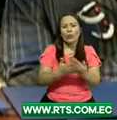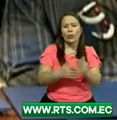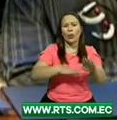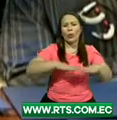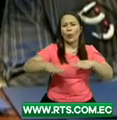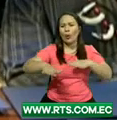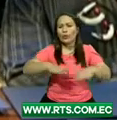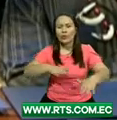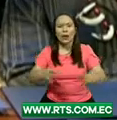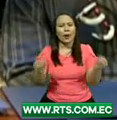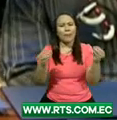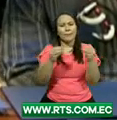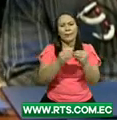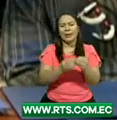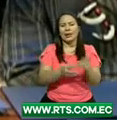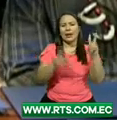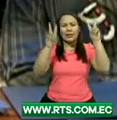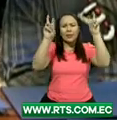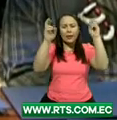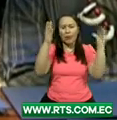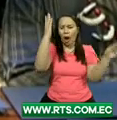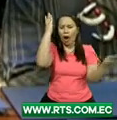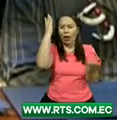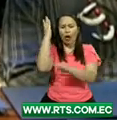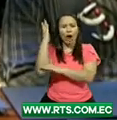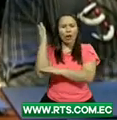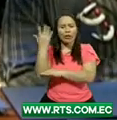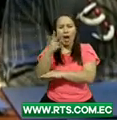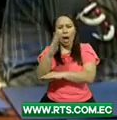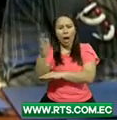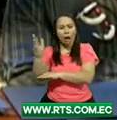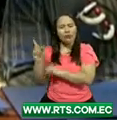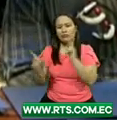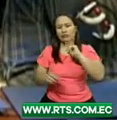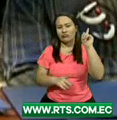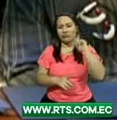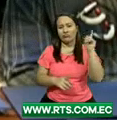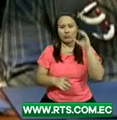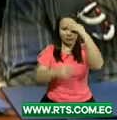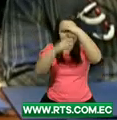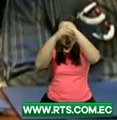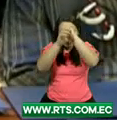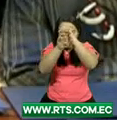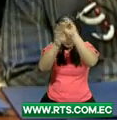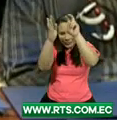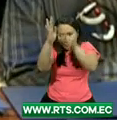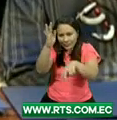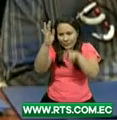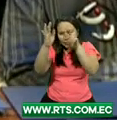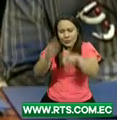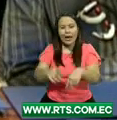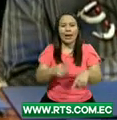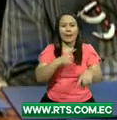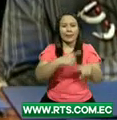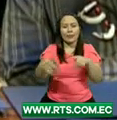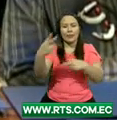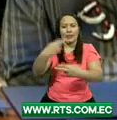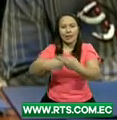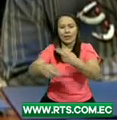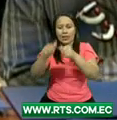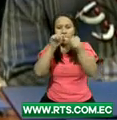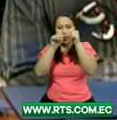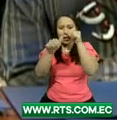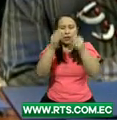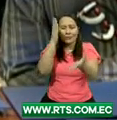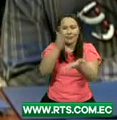muchas de las causas de la deforestación como la minería ilegal como el narcotráfico como la